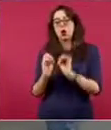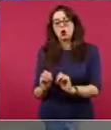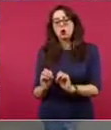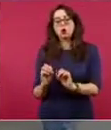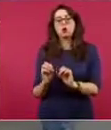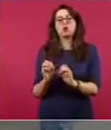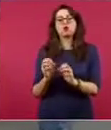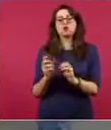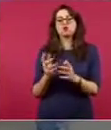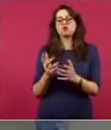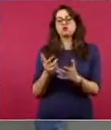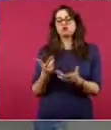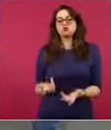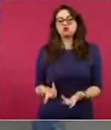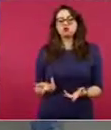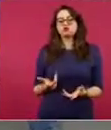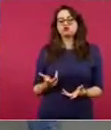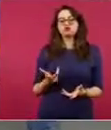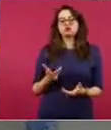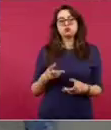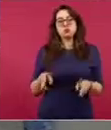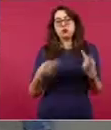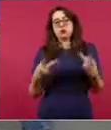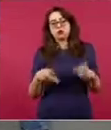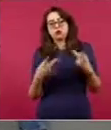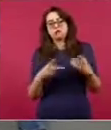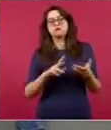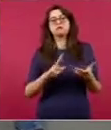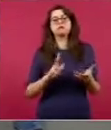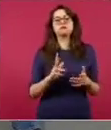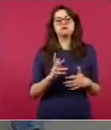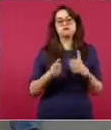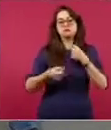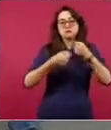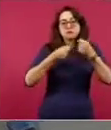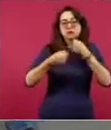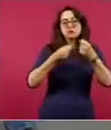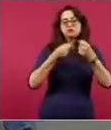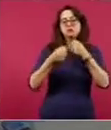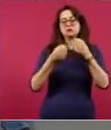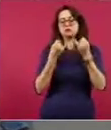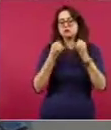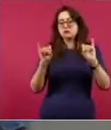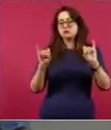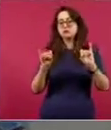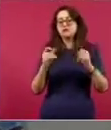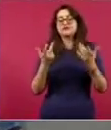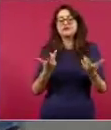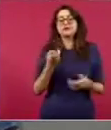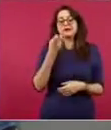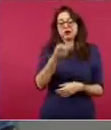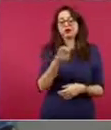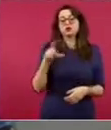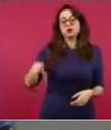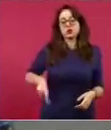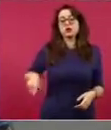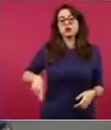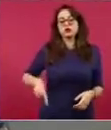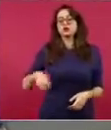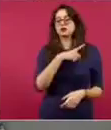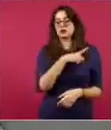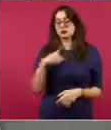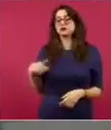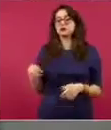comunicación, digamos que por productos. Es un aseguramiento en donde la cobertura es completamente por parte del gobierno, es decir, está